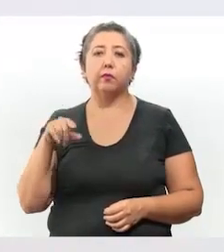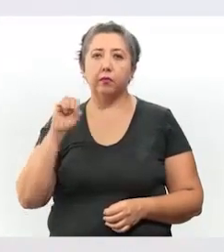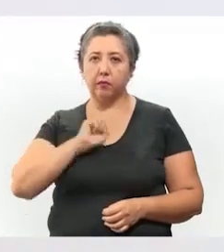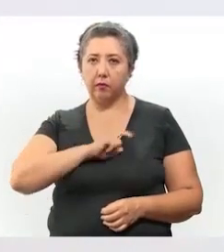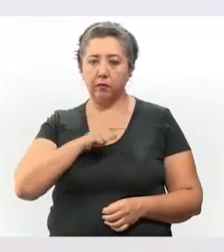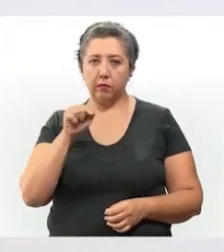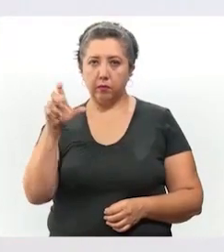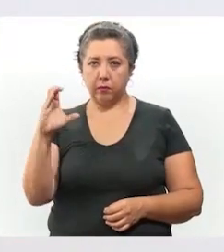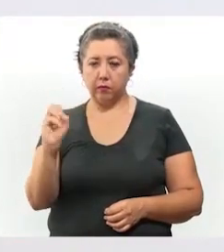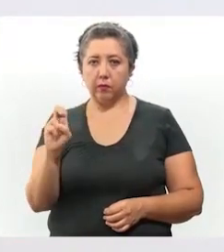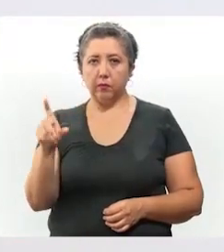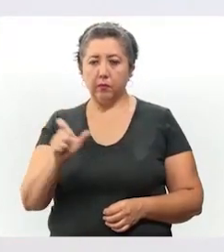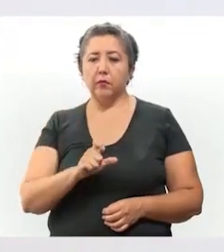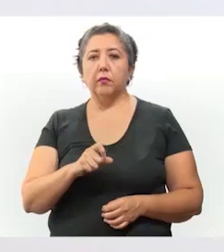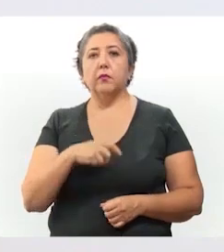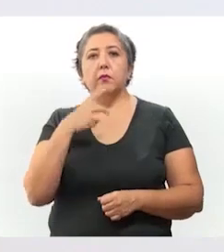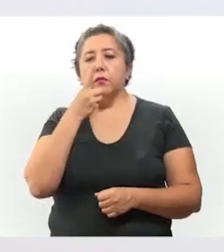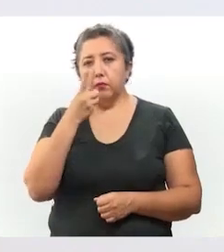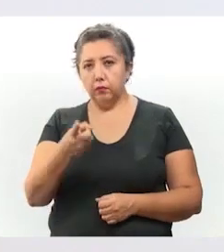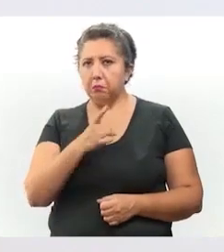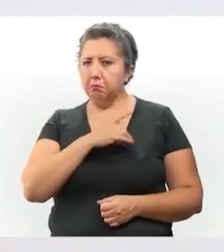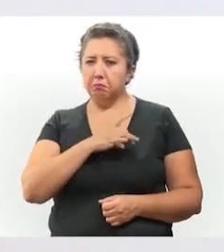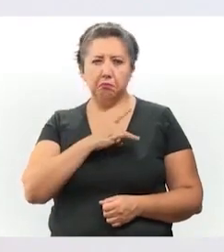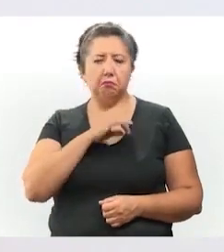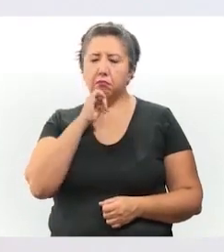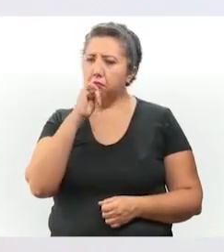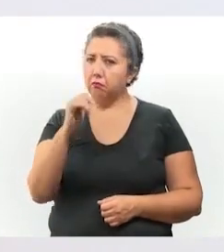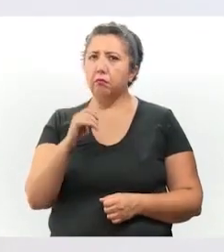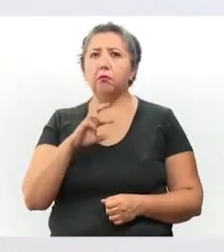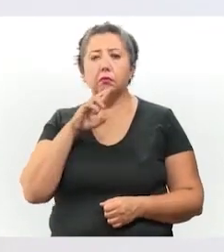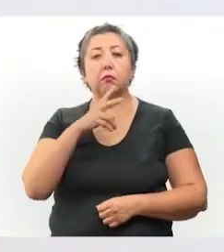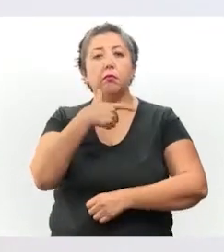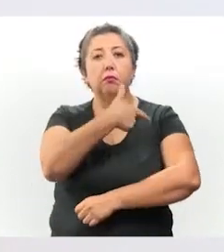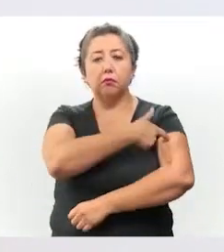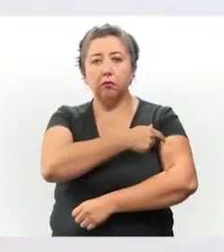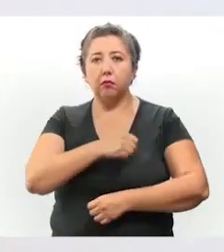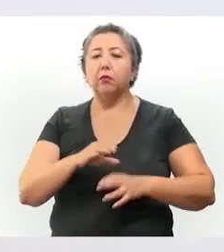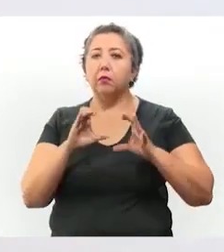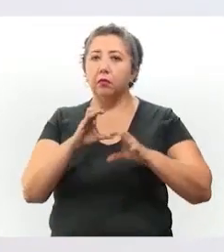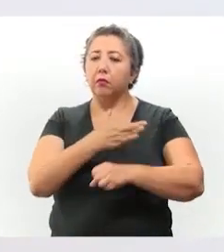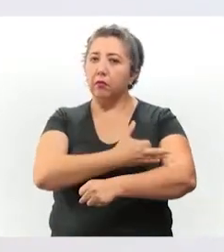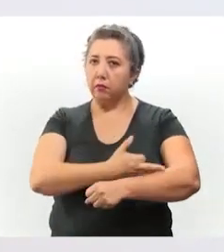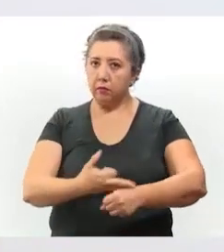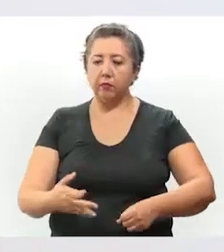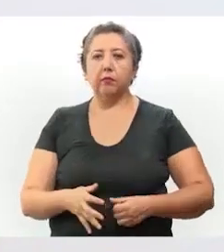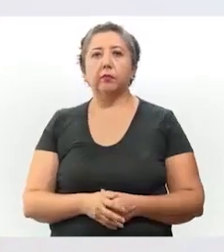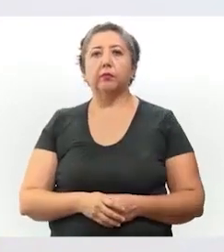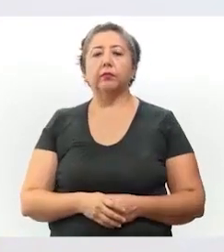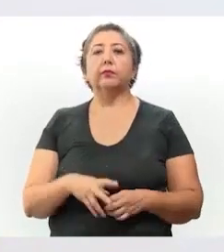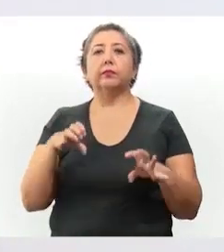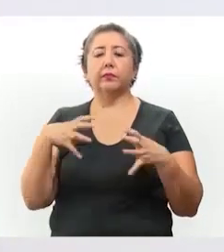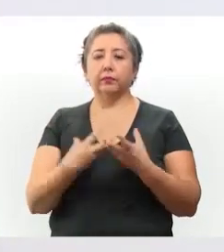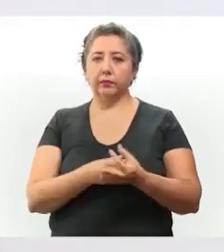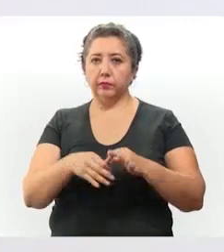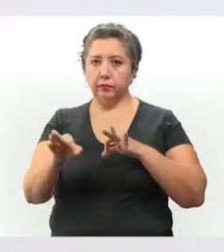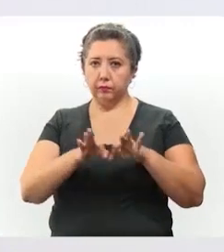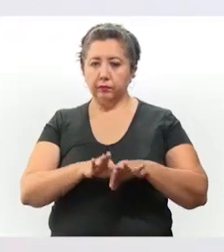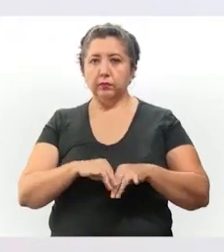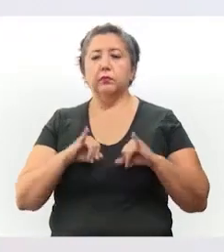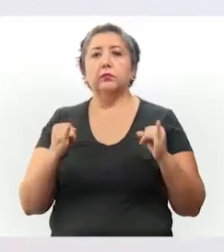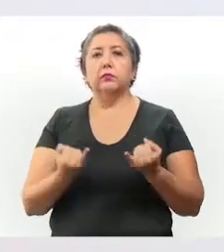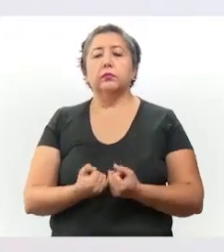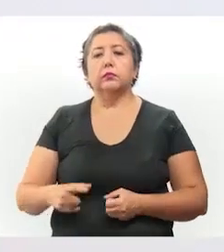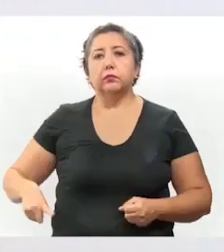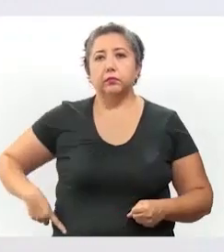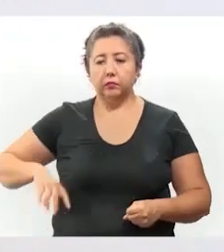cbcovid.salud.gov.mx. Los invitamos a vacunarse sin temor para proteger nuestra salud y la de nuestras familias. Estamos trabajando de manera conjunta